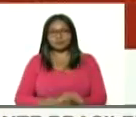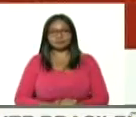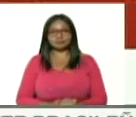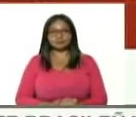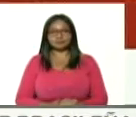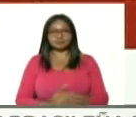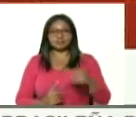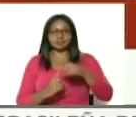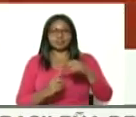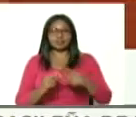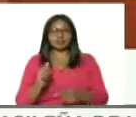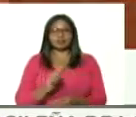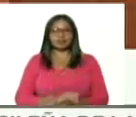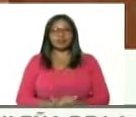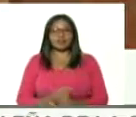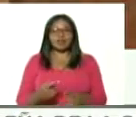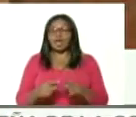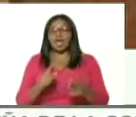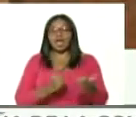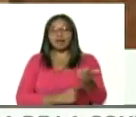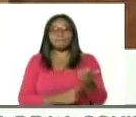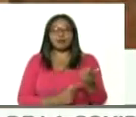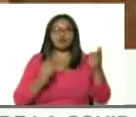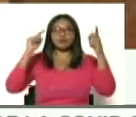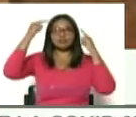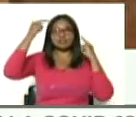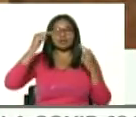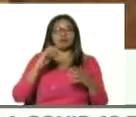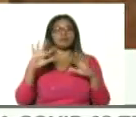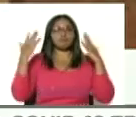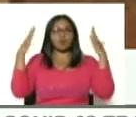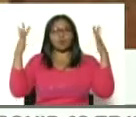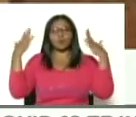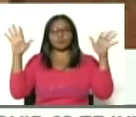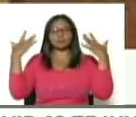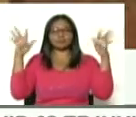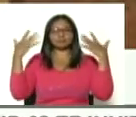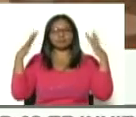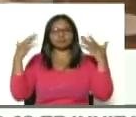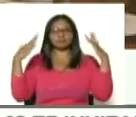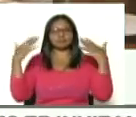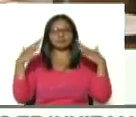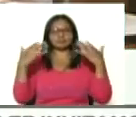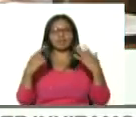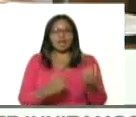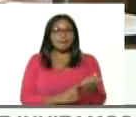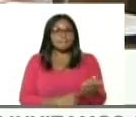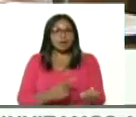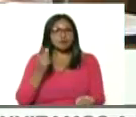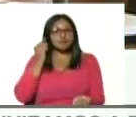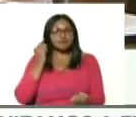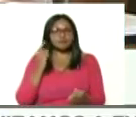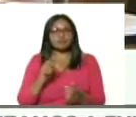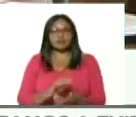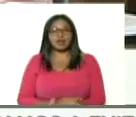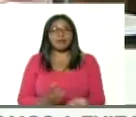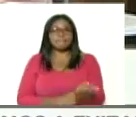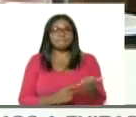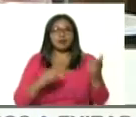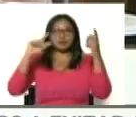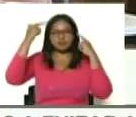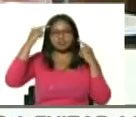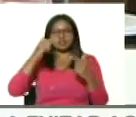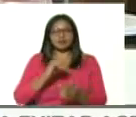tío Adán Coromoto Chávez Frías. Mi saludo, mi aplauso, Adán Coromoto Chávez Frías, canciller